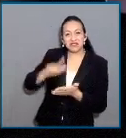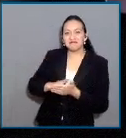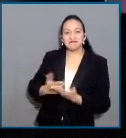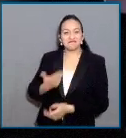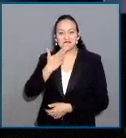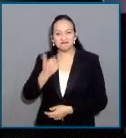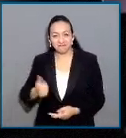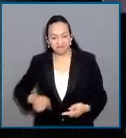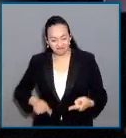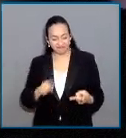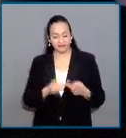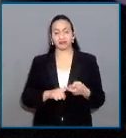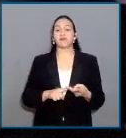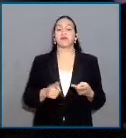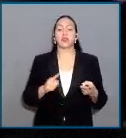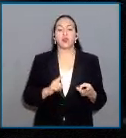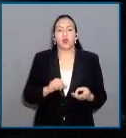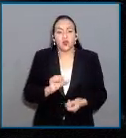una